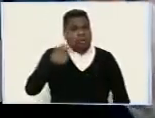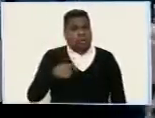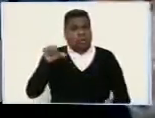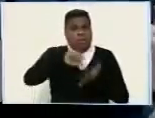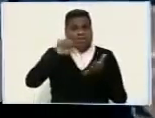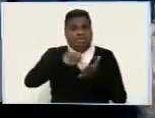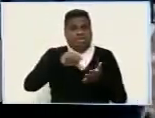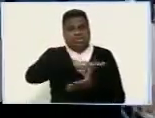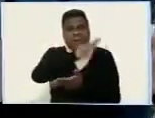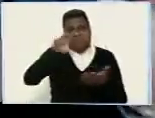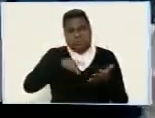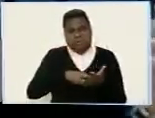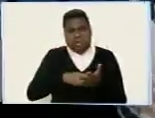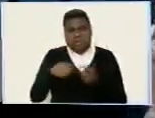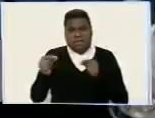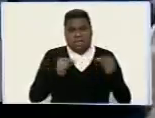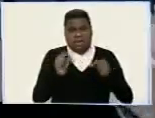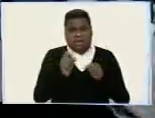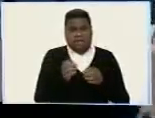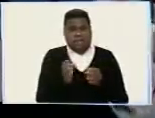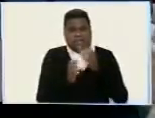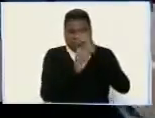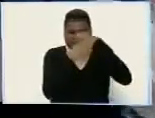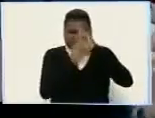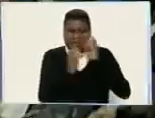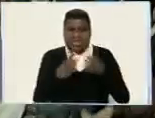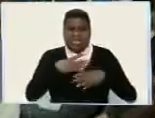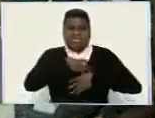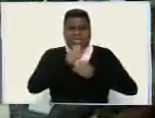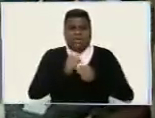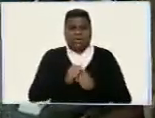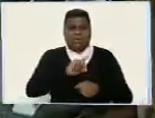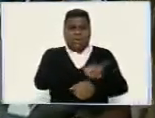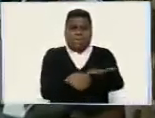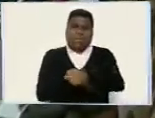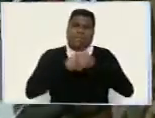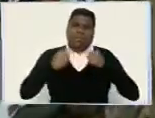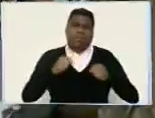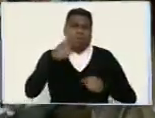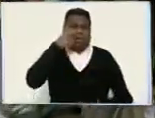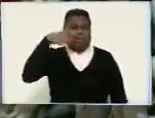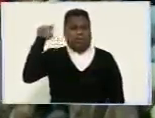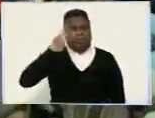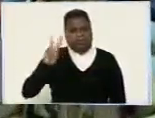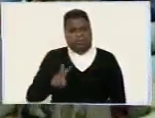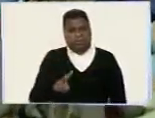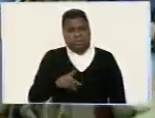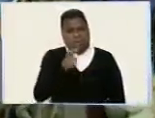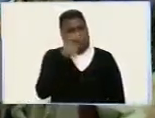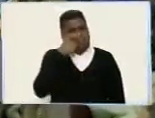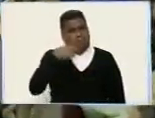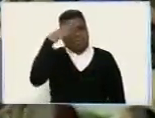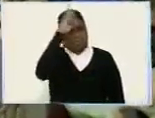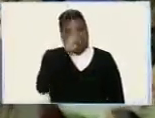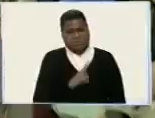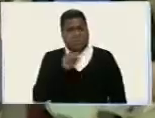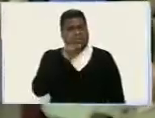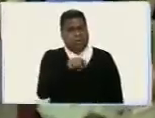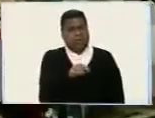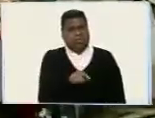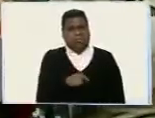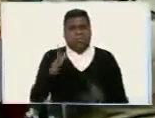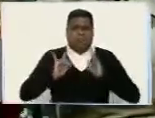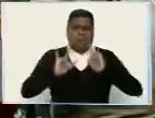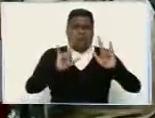de Genética para darle salud, para darle amor, para darle protección al pueblo con discapacidad. Por eso, con